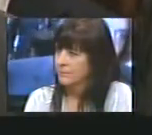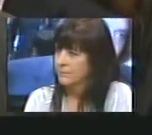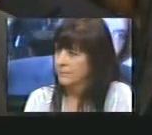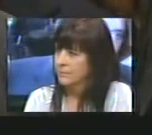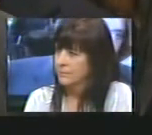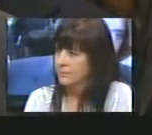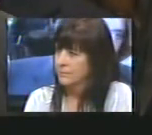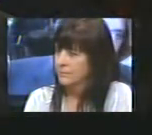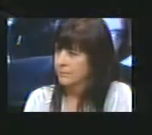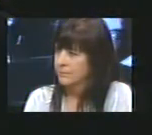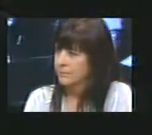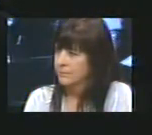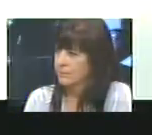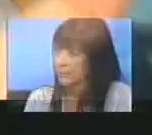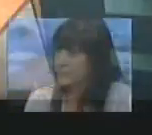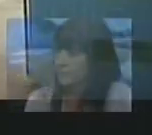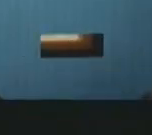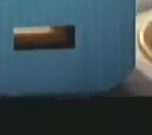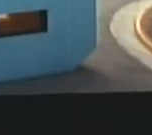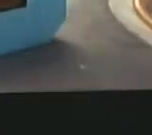el 30.